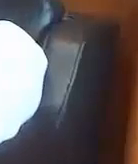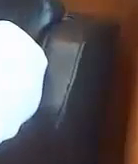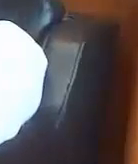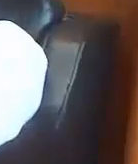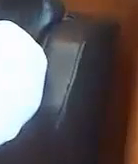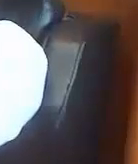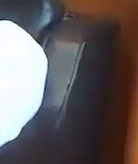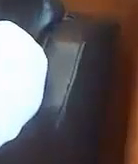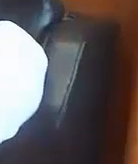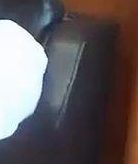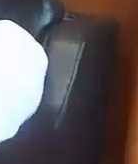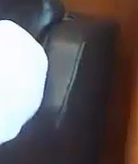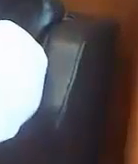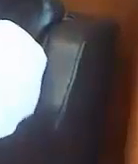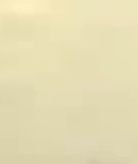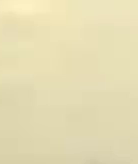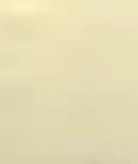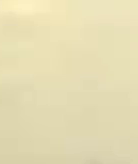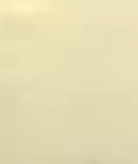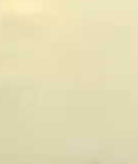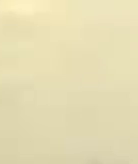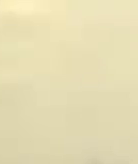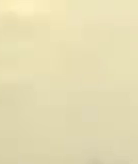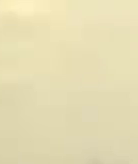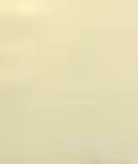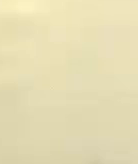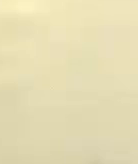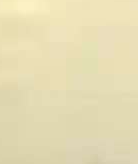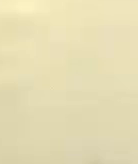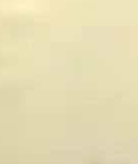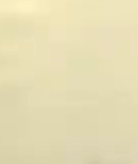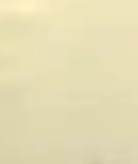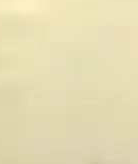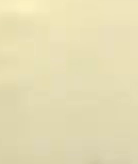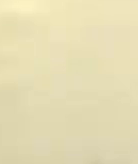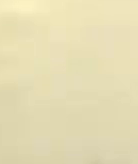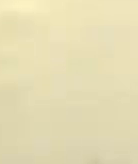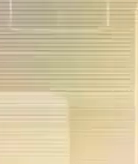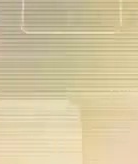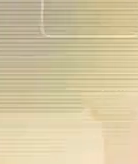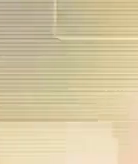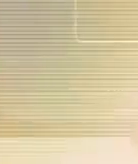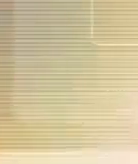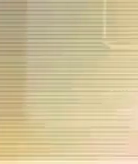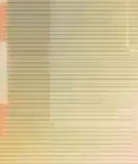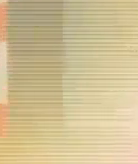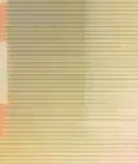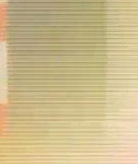protagonistas y analistas de la información para entender los sucesos de México y el mundo.